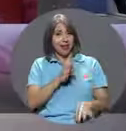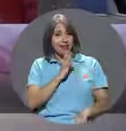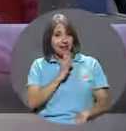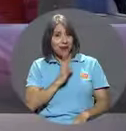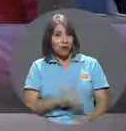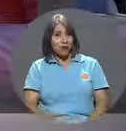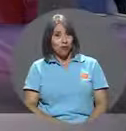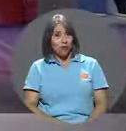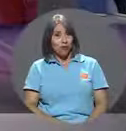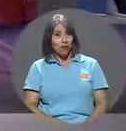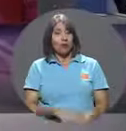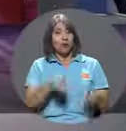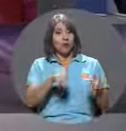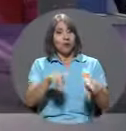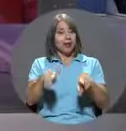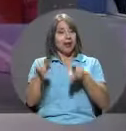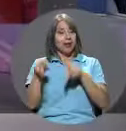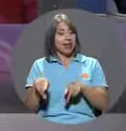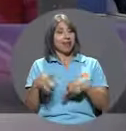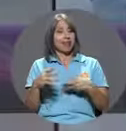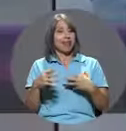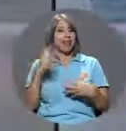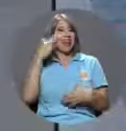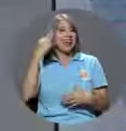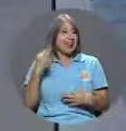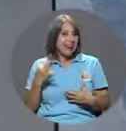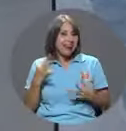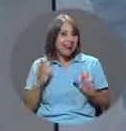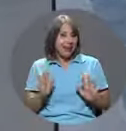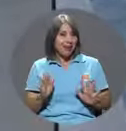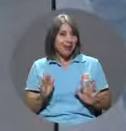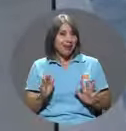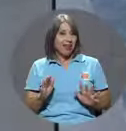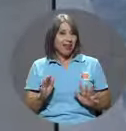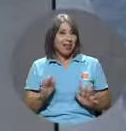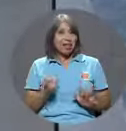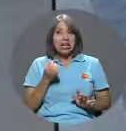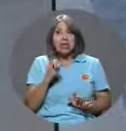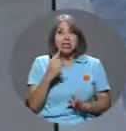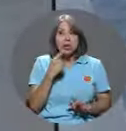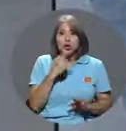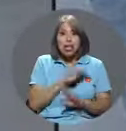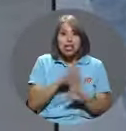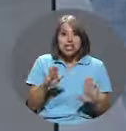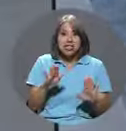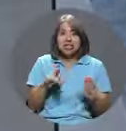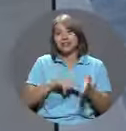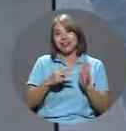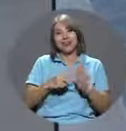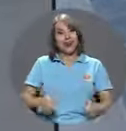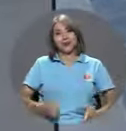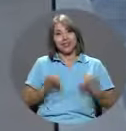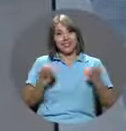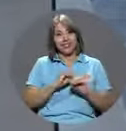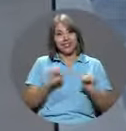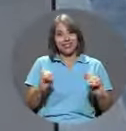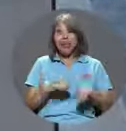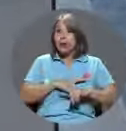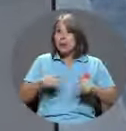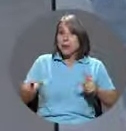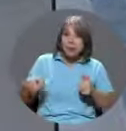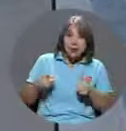de hablarlo, ¿verdad? Porque la gente tiende a creer que lo que no se dice no existe.